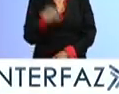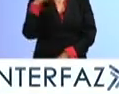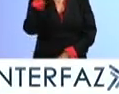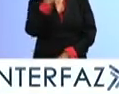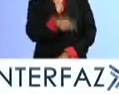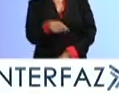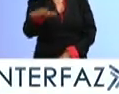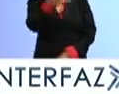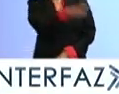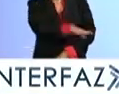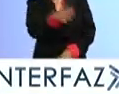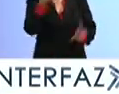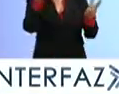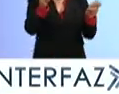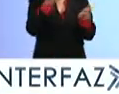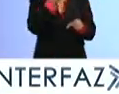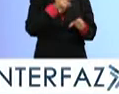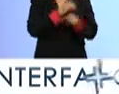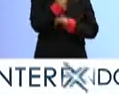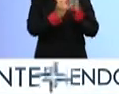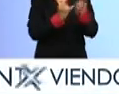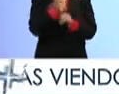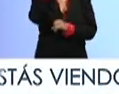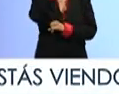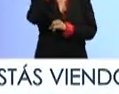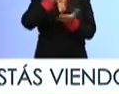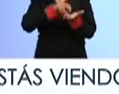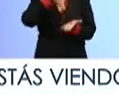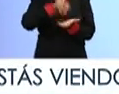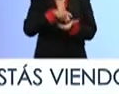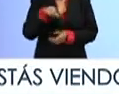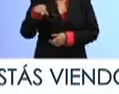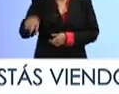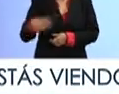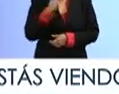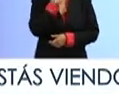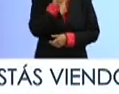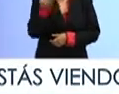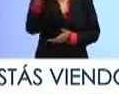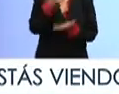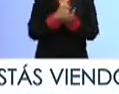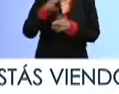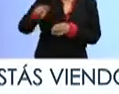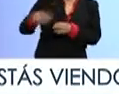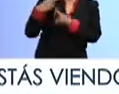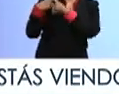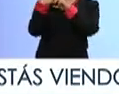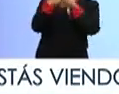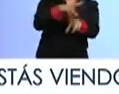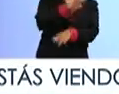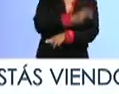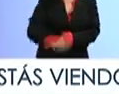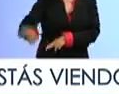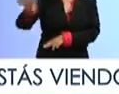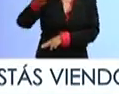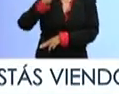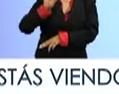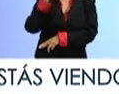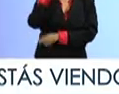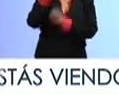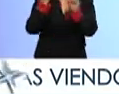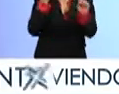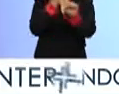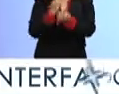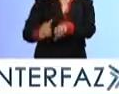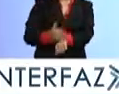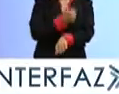Dentro de este mismo marco del Festival Internacional de Cultura de Saltillo, que además es una ciudad que celebra 441